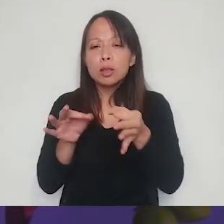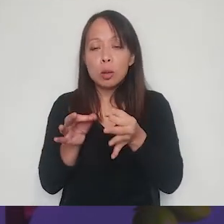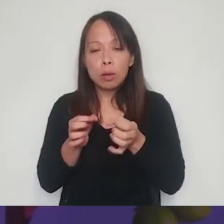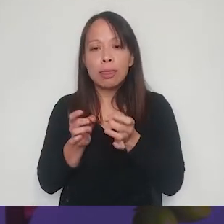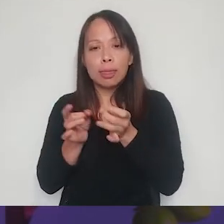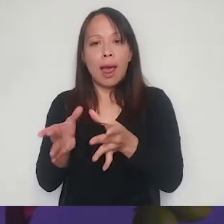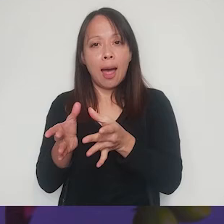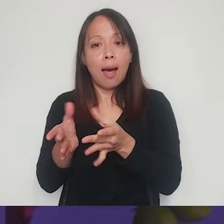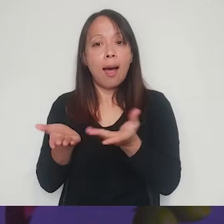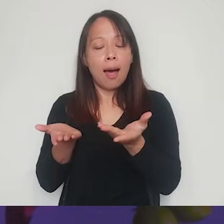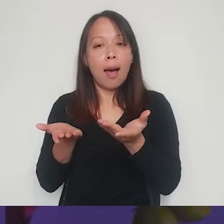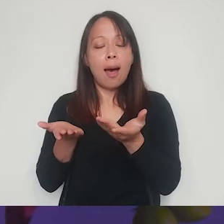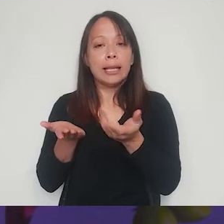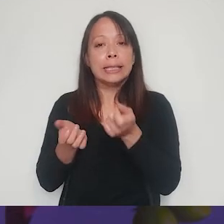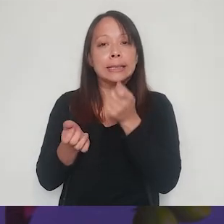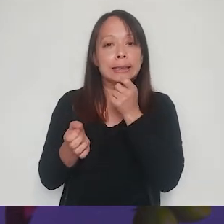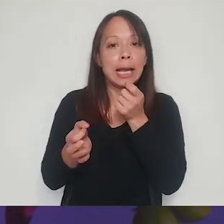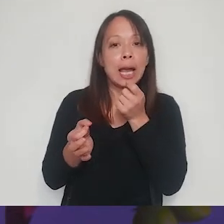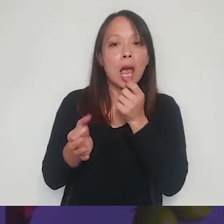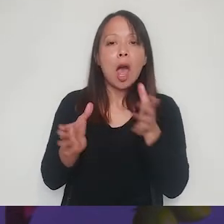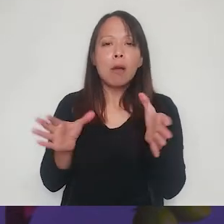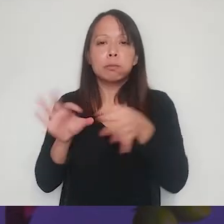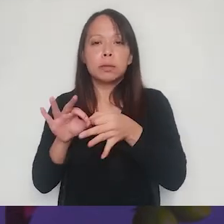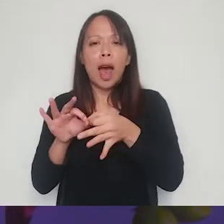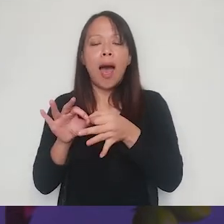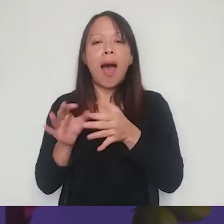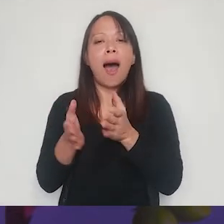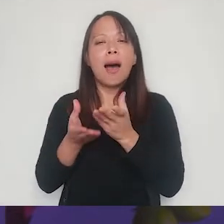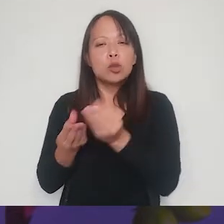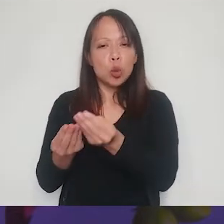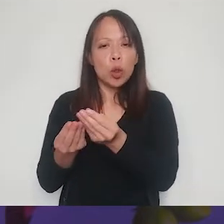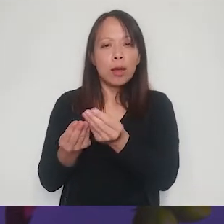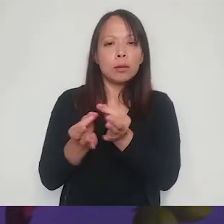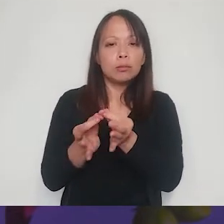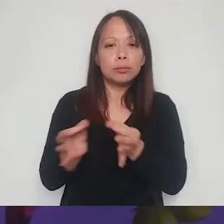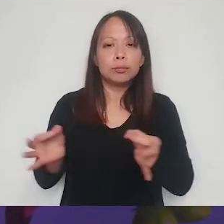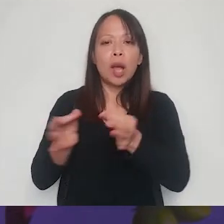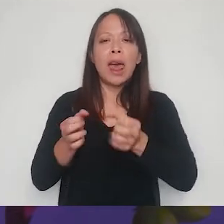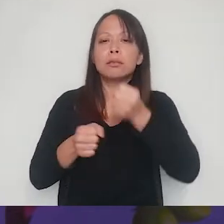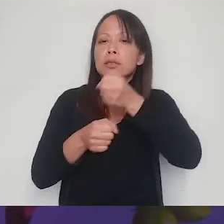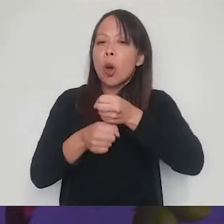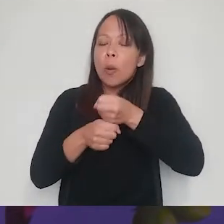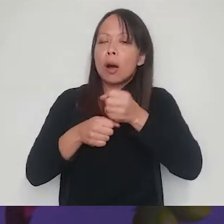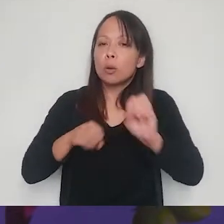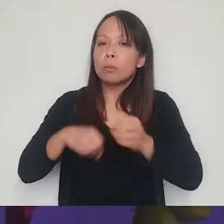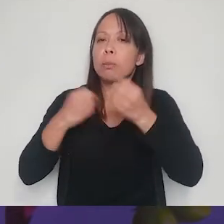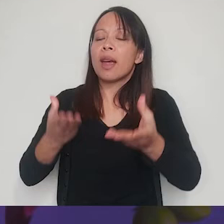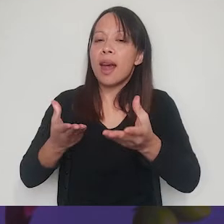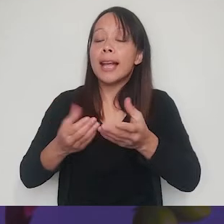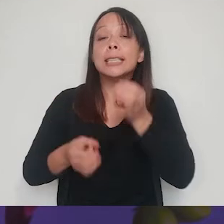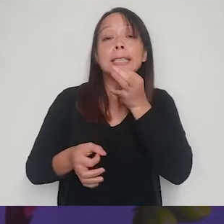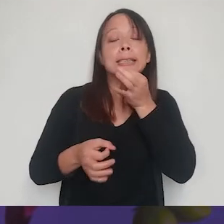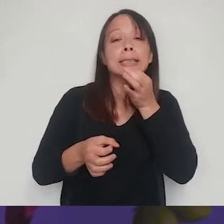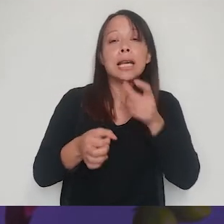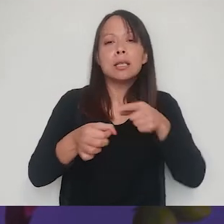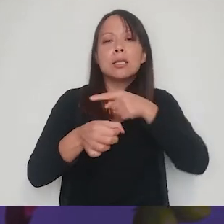células el aumento es mucho mayor, quiere decir que actúan sinérgicamente o quizás cooperativamente. O sea que abrir la cromatina